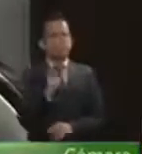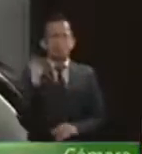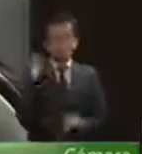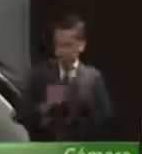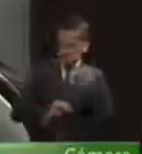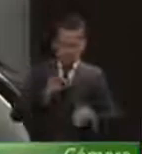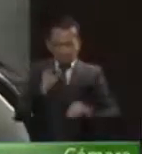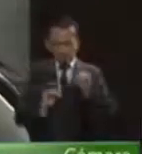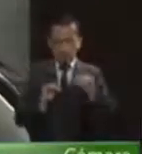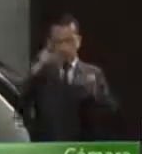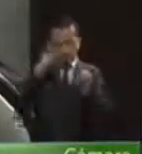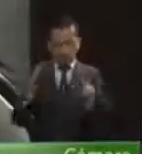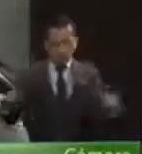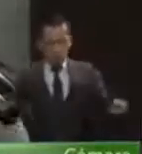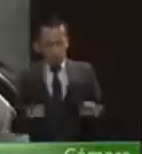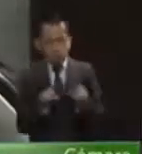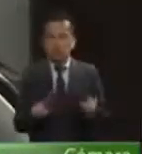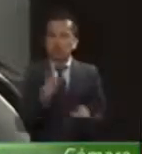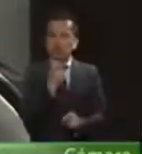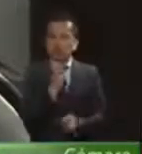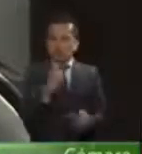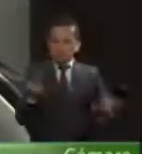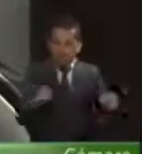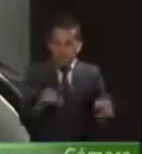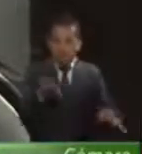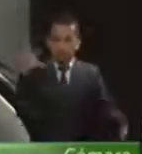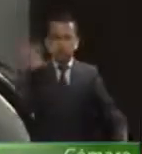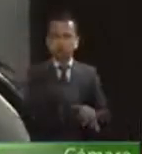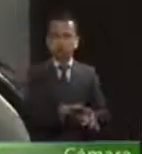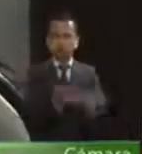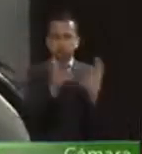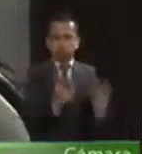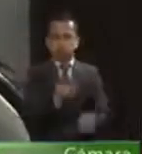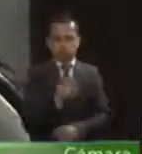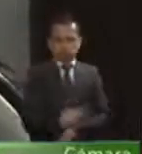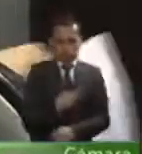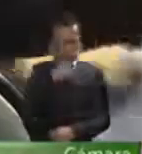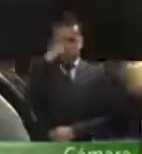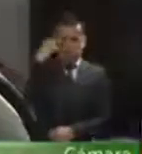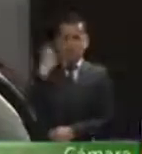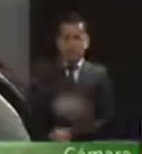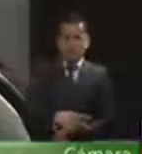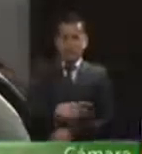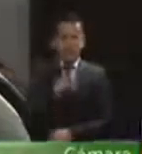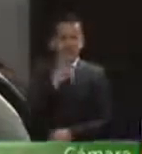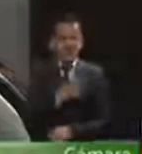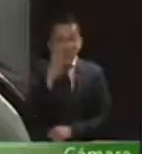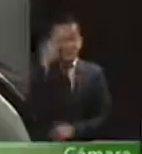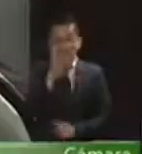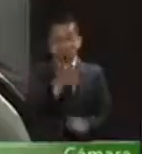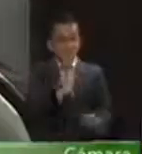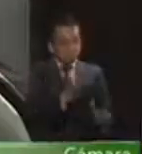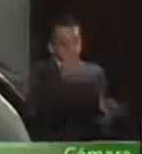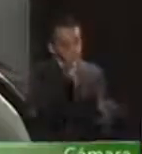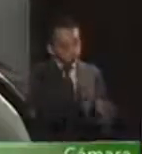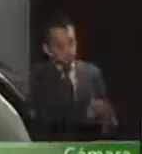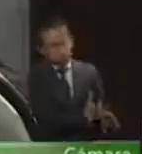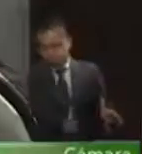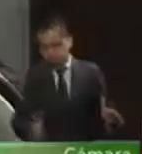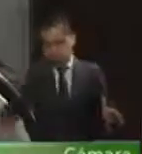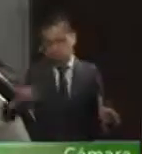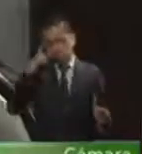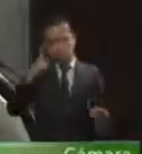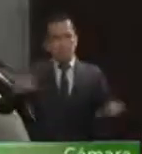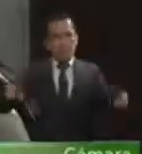se consideraban mexicanistas. Así se considera el inicio del movimiento nacionalista en la